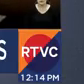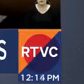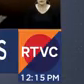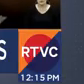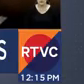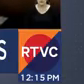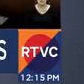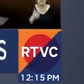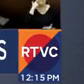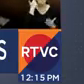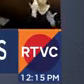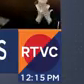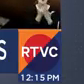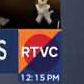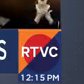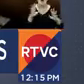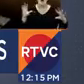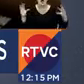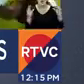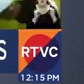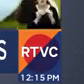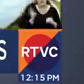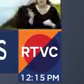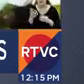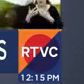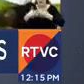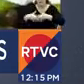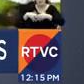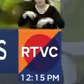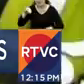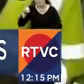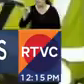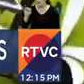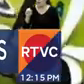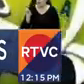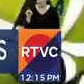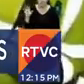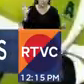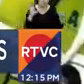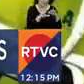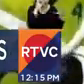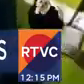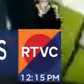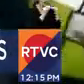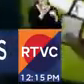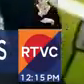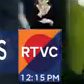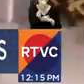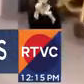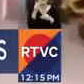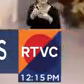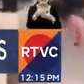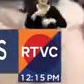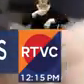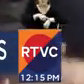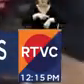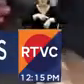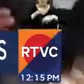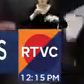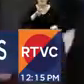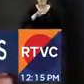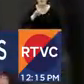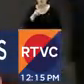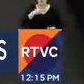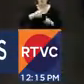la legalidad del preacuerdo firmado entre el empresario Carlos Matos y la Fiscalía. La negociación establece que Matos deberá pagar 32 meses